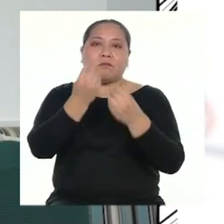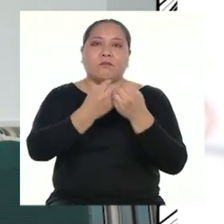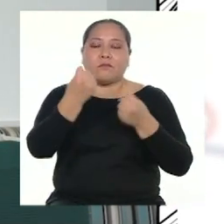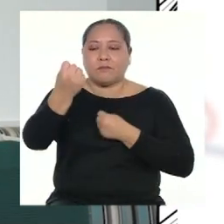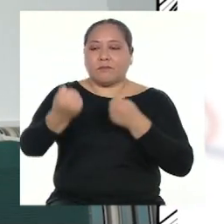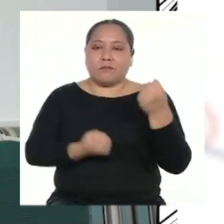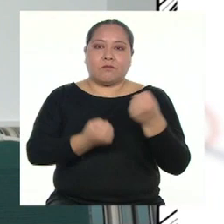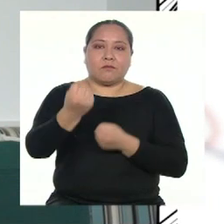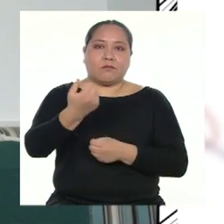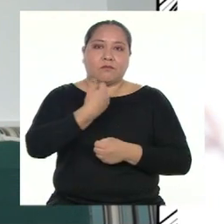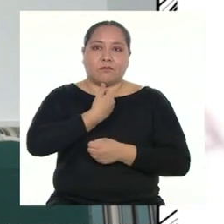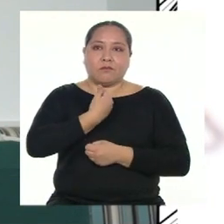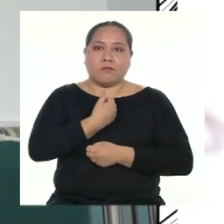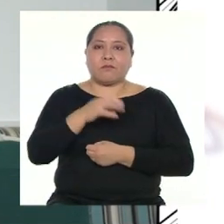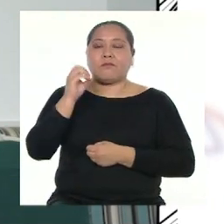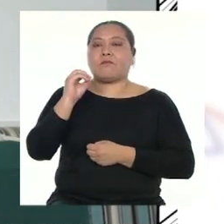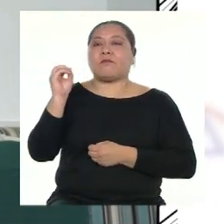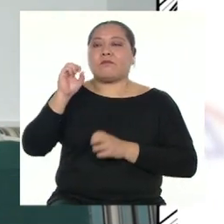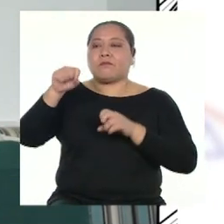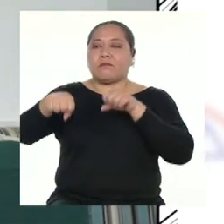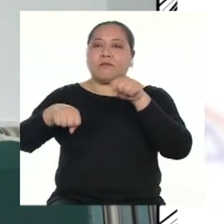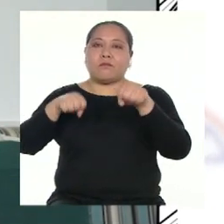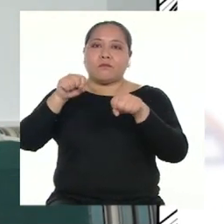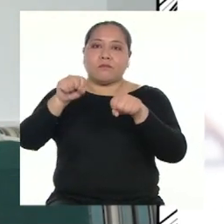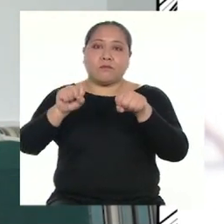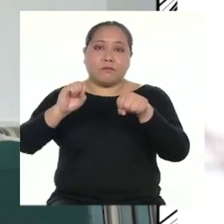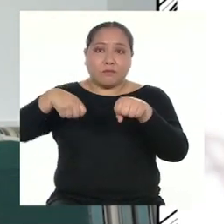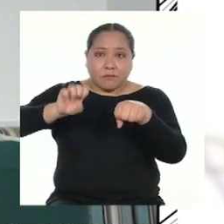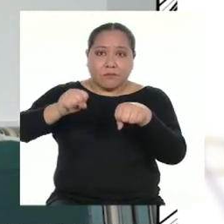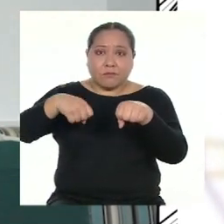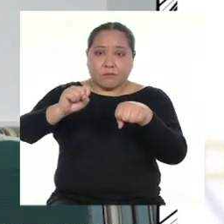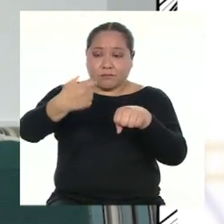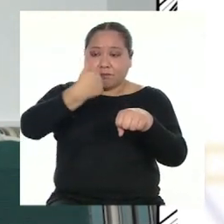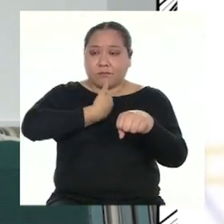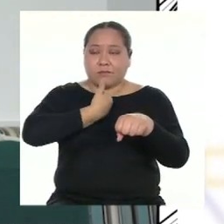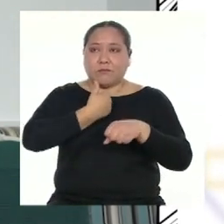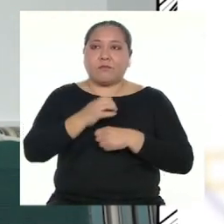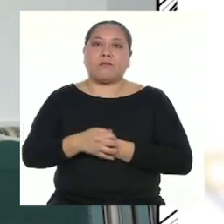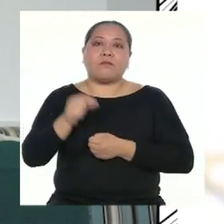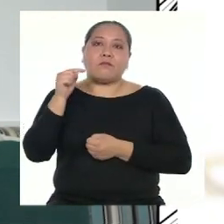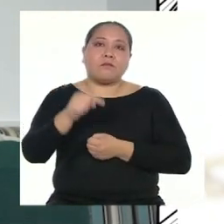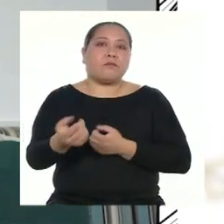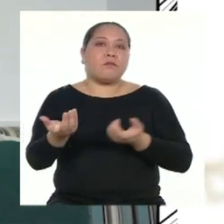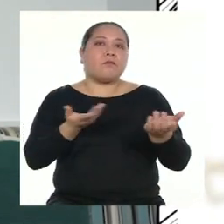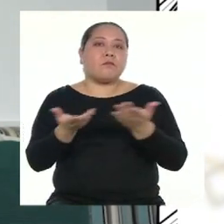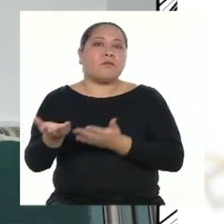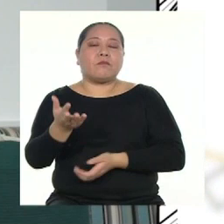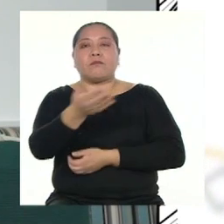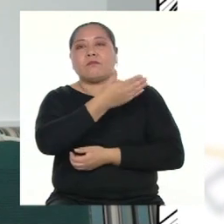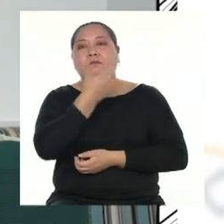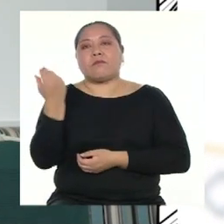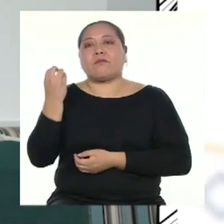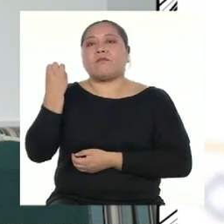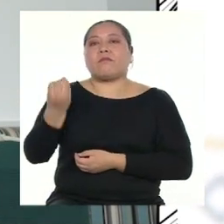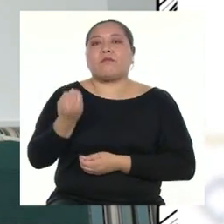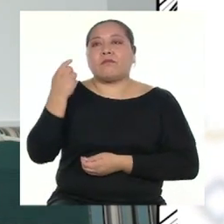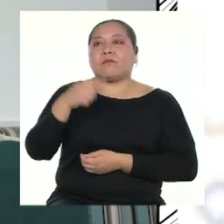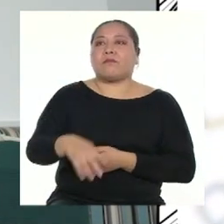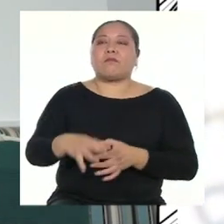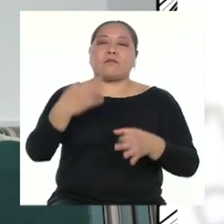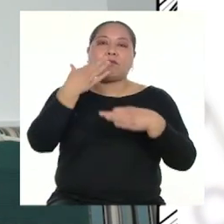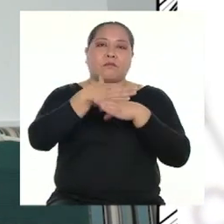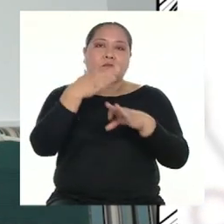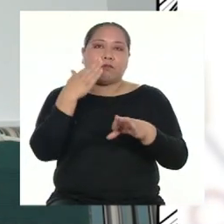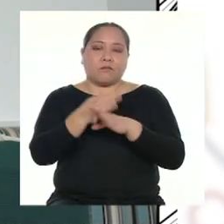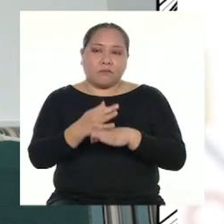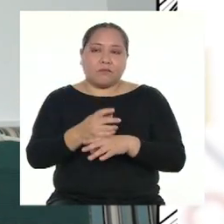vehículos particulares y por los vehículos motorizados de uso individual van a poder ser atendido de mejor manera porque vamos a poder tener un sistema